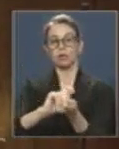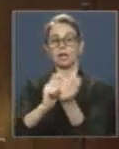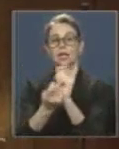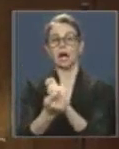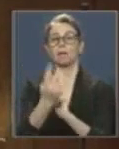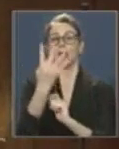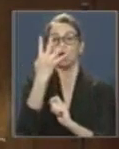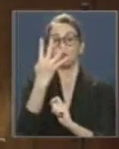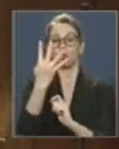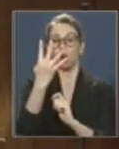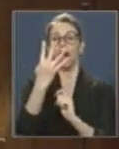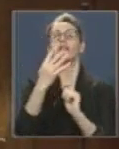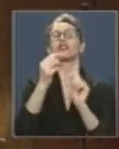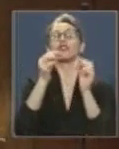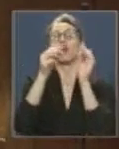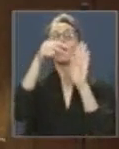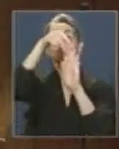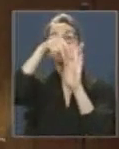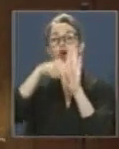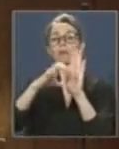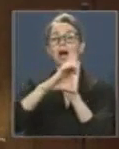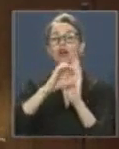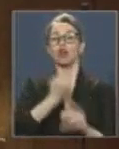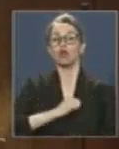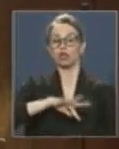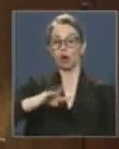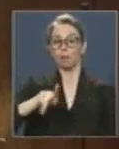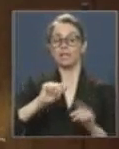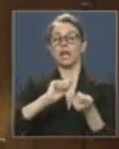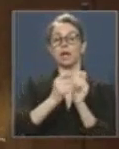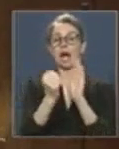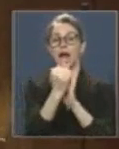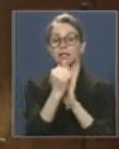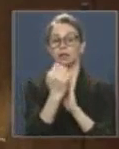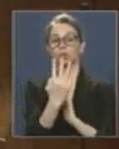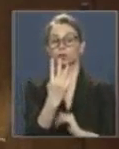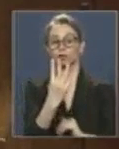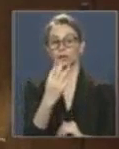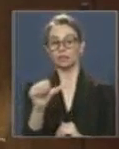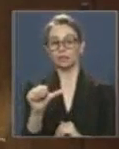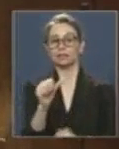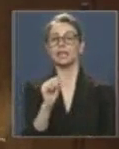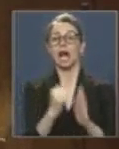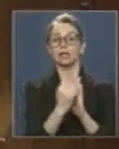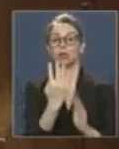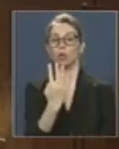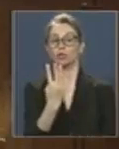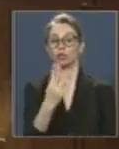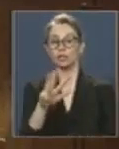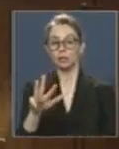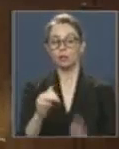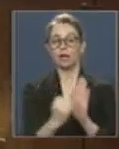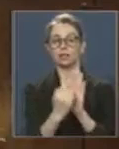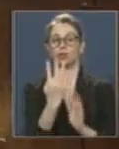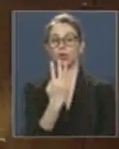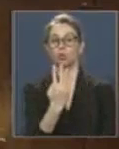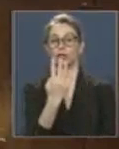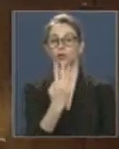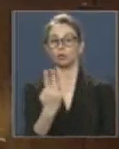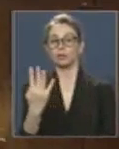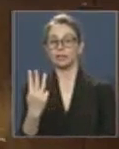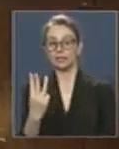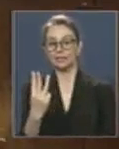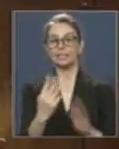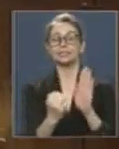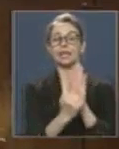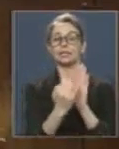modifican 4 preceptos del Código Penal, siendo los artículos 436, 439, 443